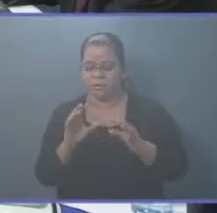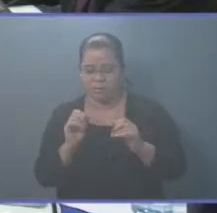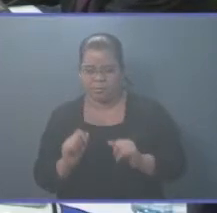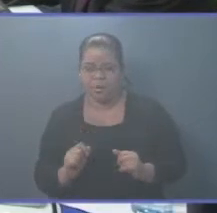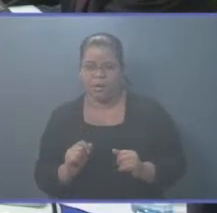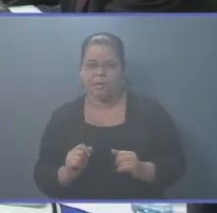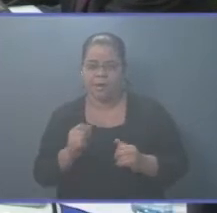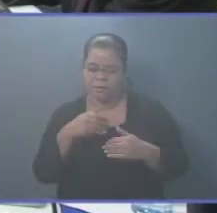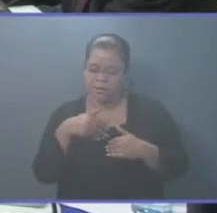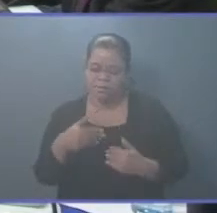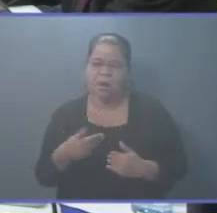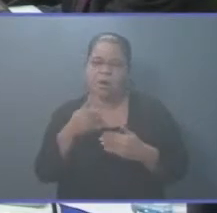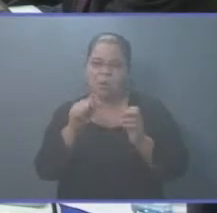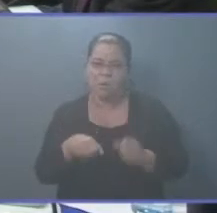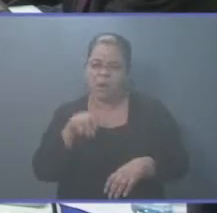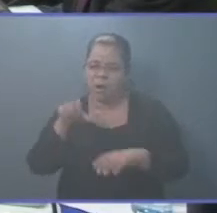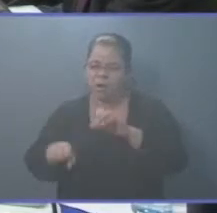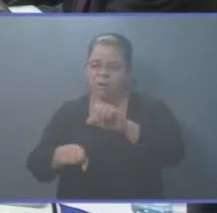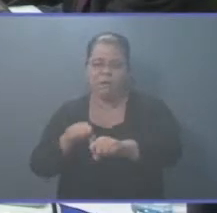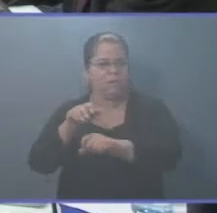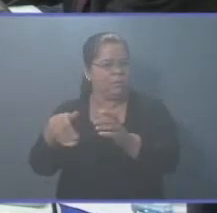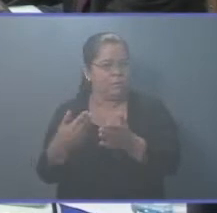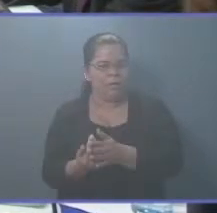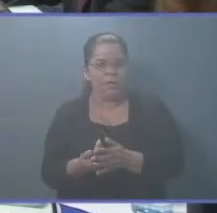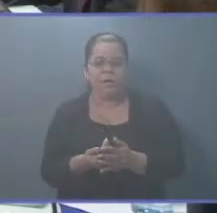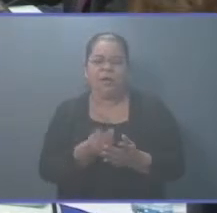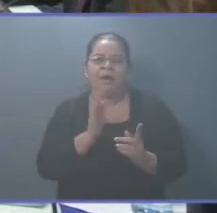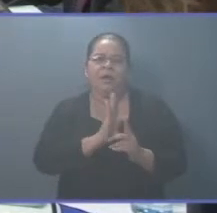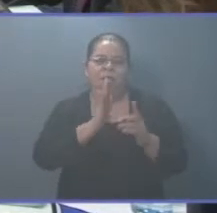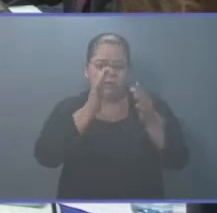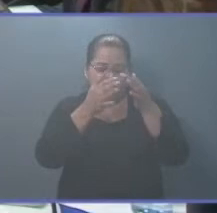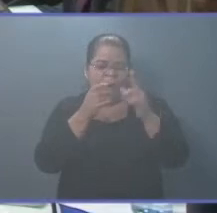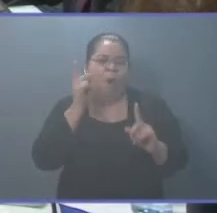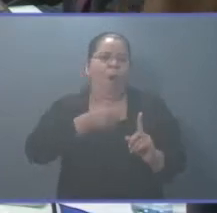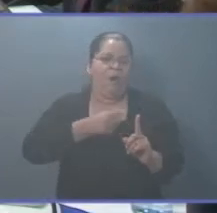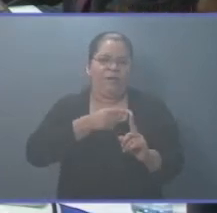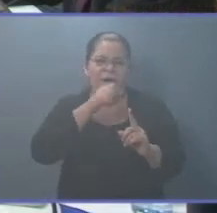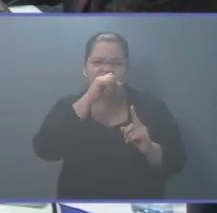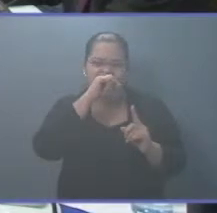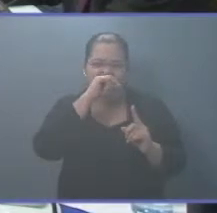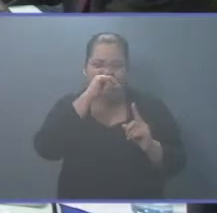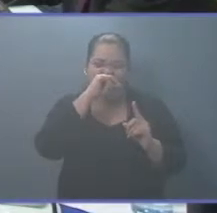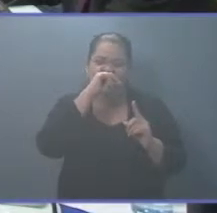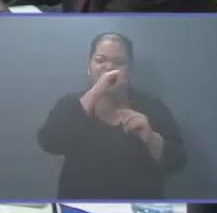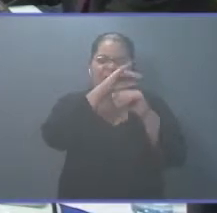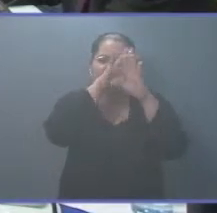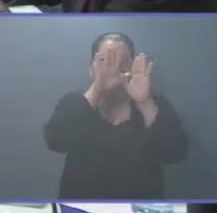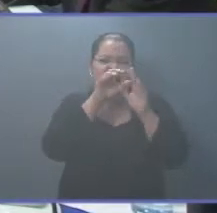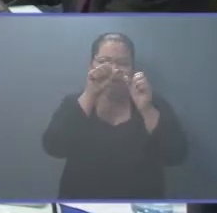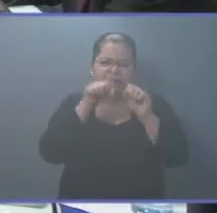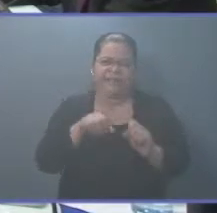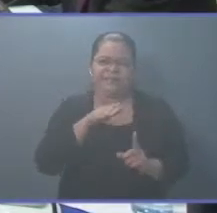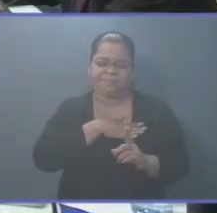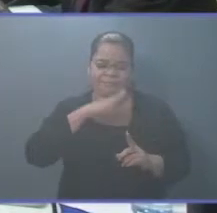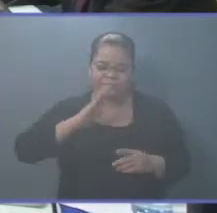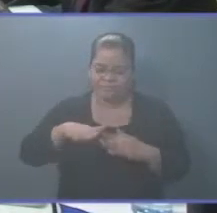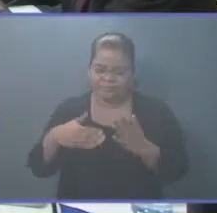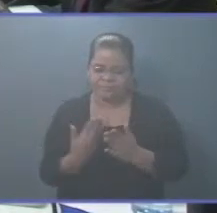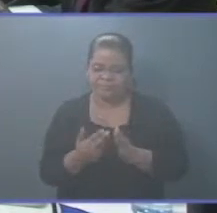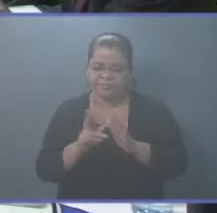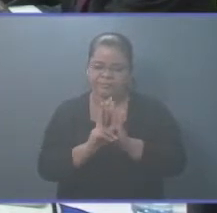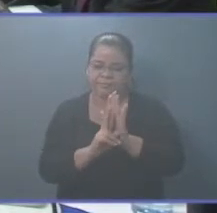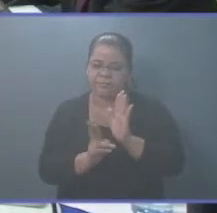que sean incautados todos, o sea, él va a disponer de, por supuesto que tiene que cumplir con los requerimientos,